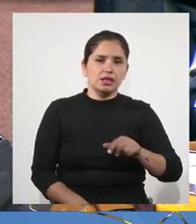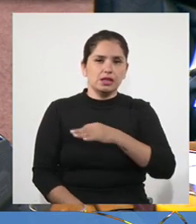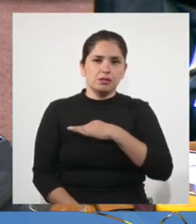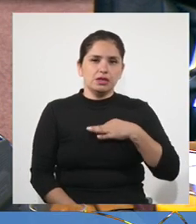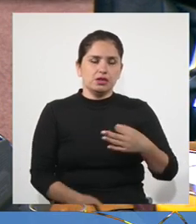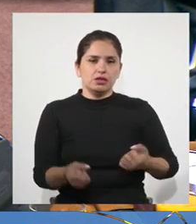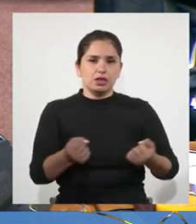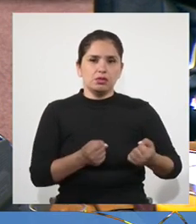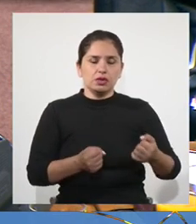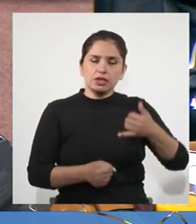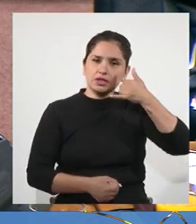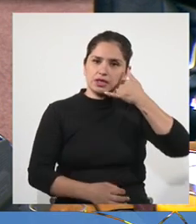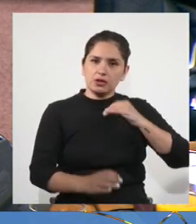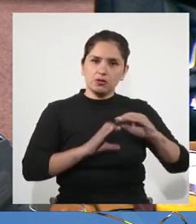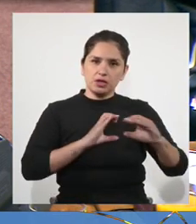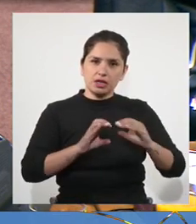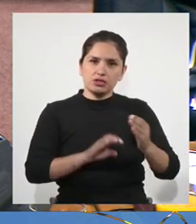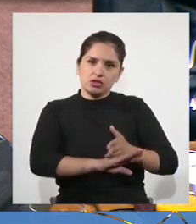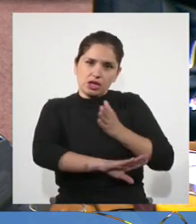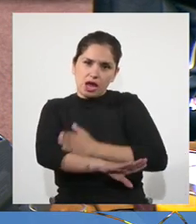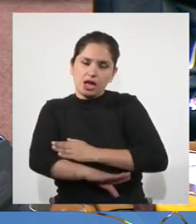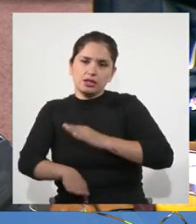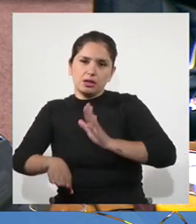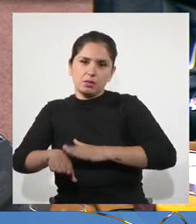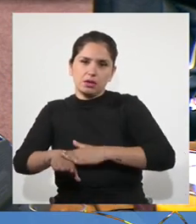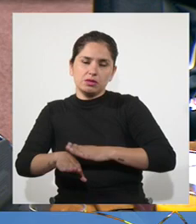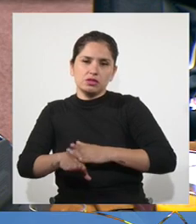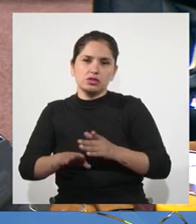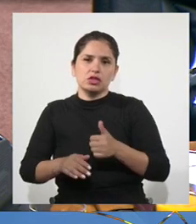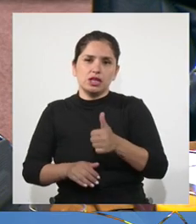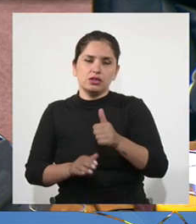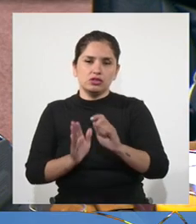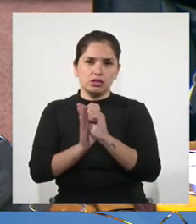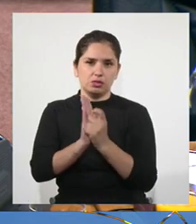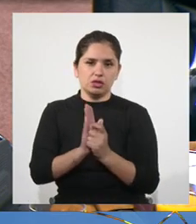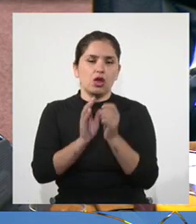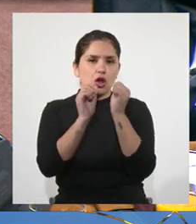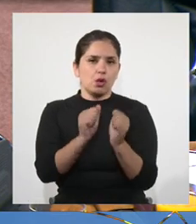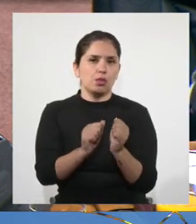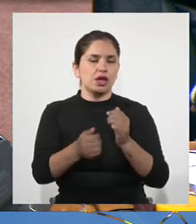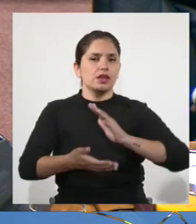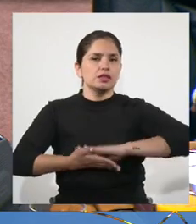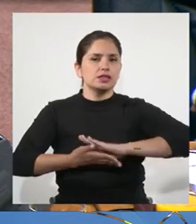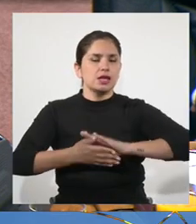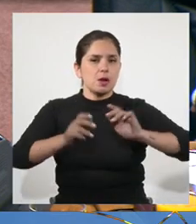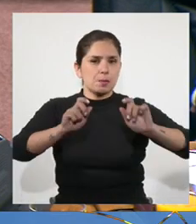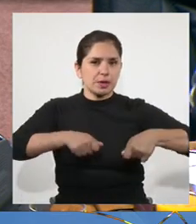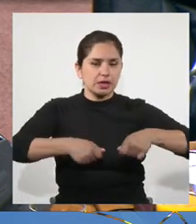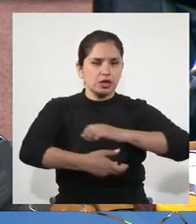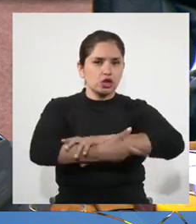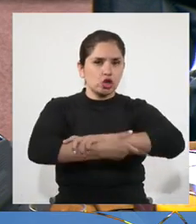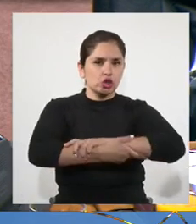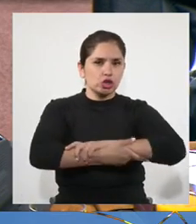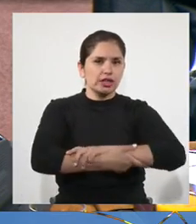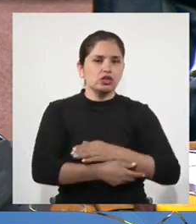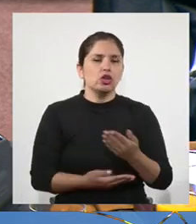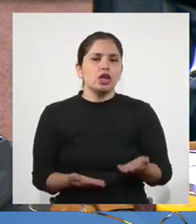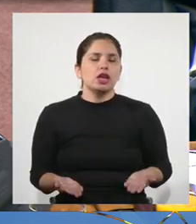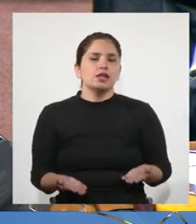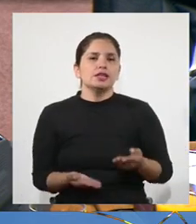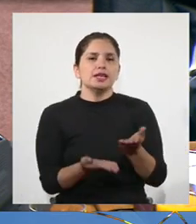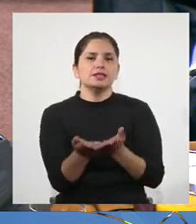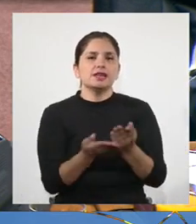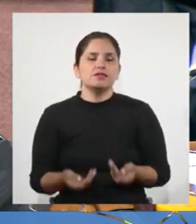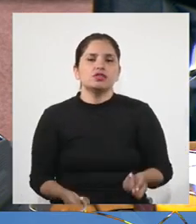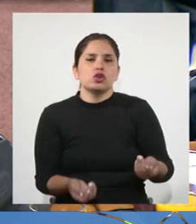Telecomunicaciones, previa autorización de la Dirección de Presupuesto, podrá celebrar contratos directos de servicios complementarios de provisión de buses. Presidente, esto